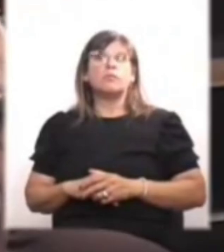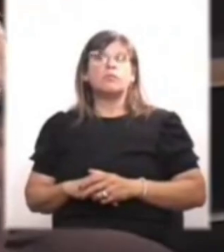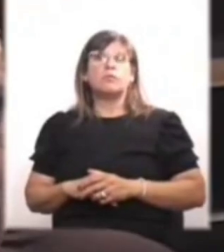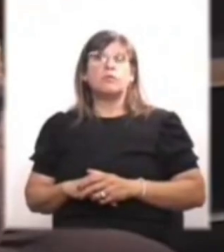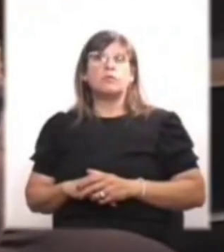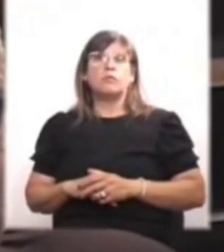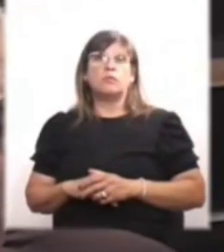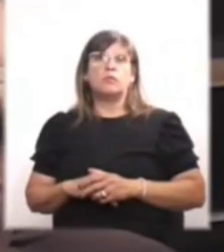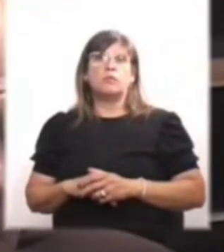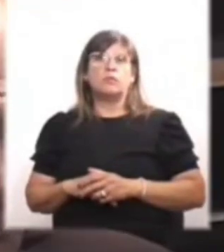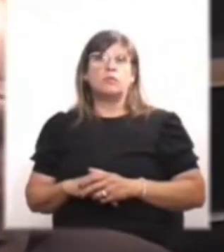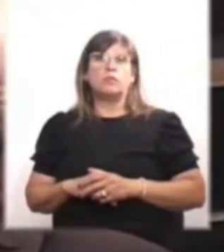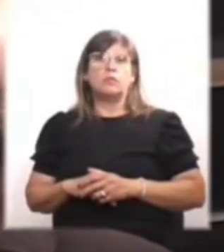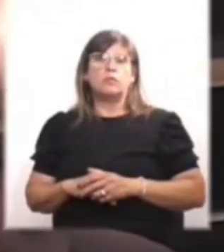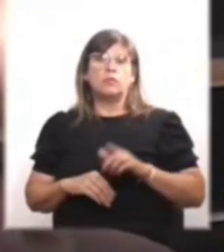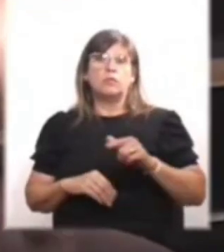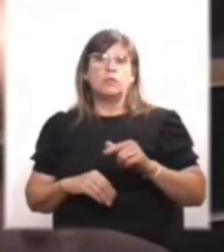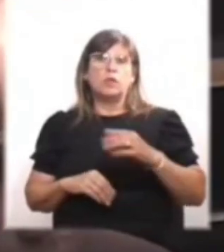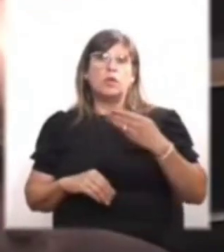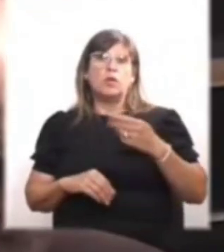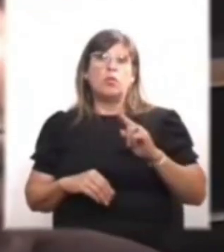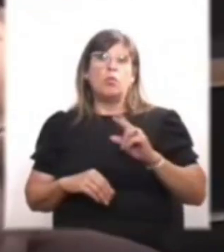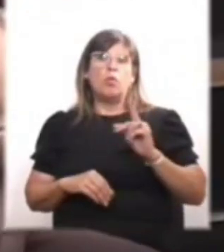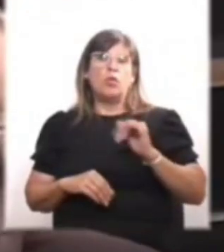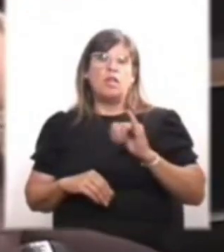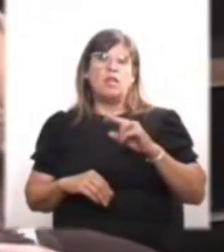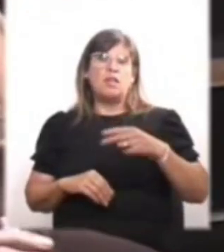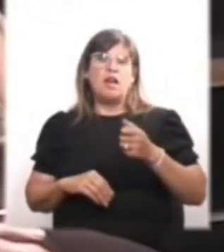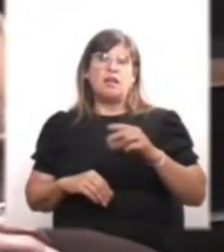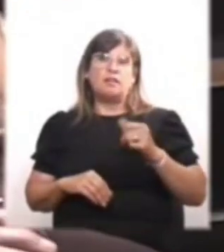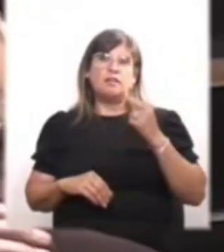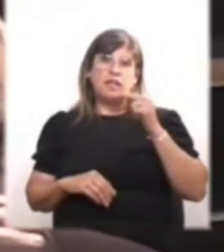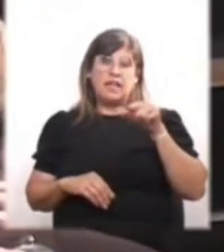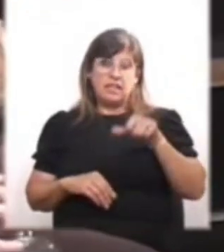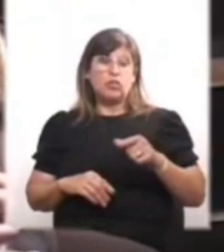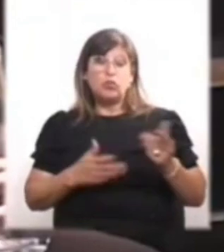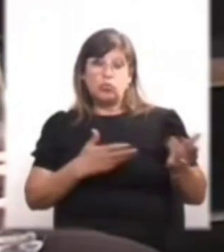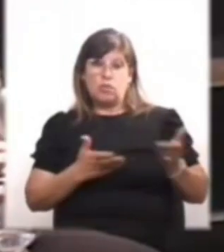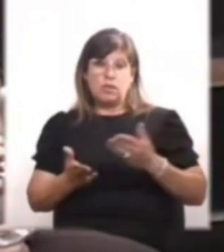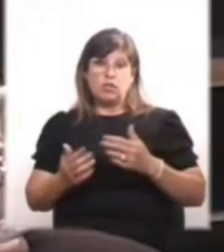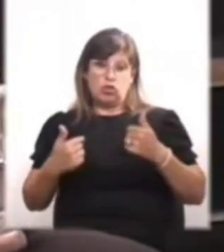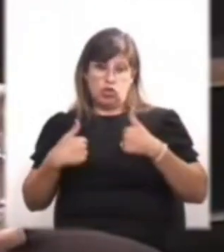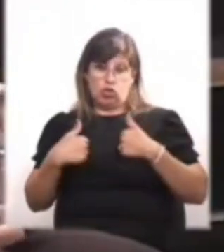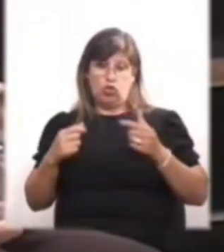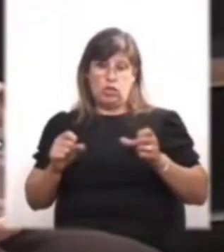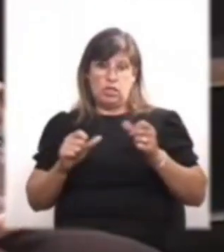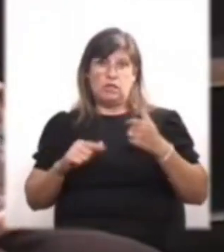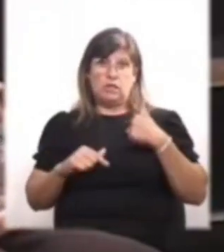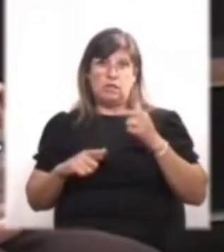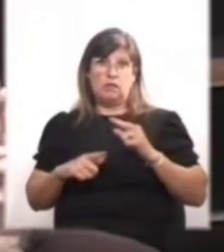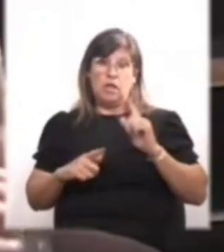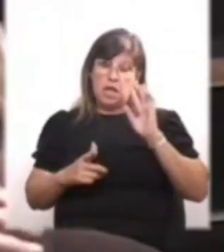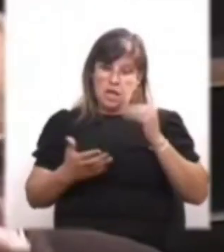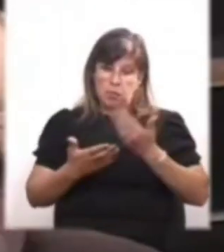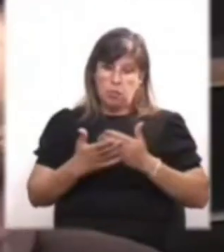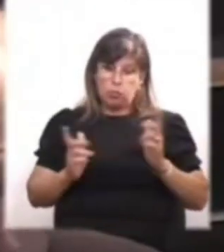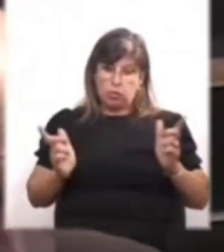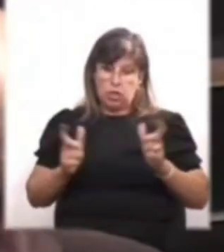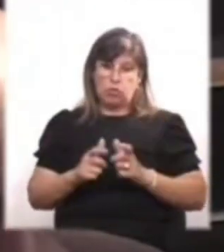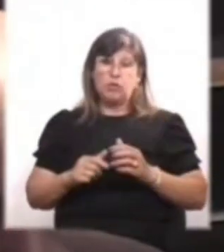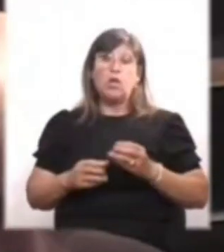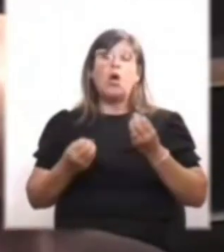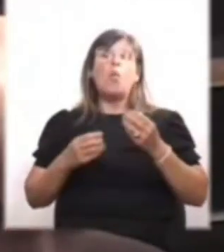el doctor Eduardo Gudinas, que esa fue una invitación que realicé yo, o sea, le propuse a la comisión,